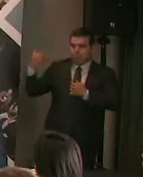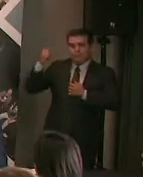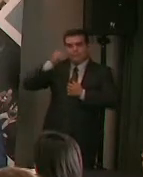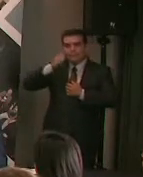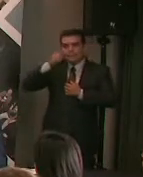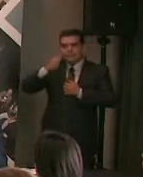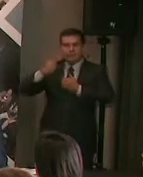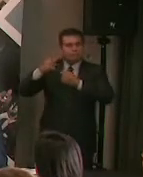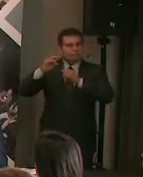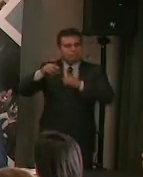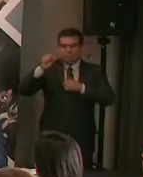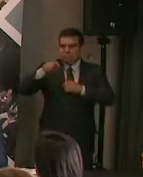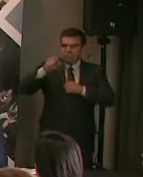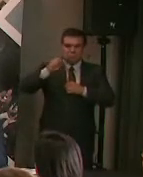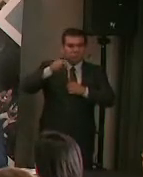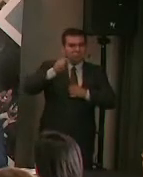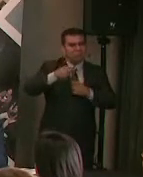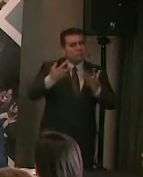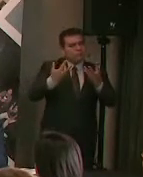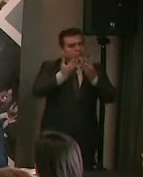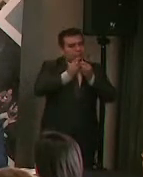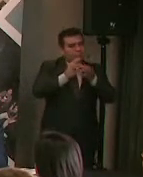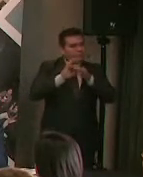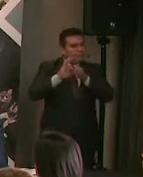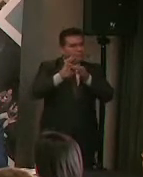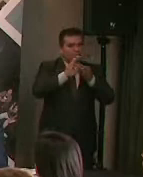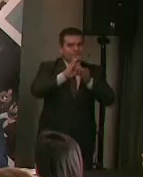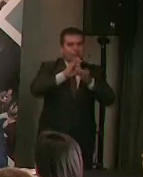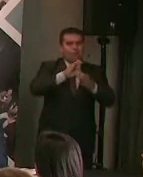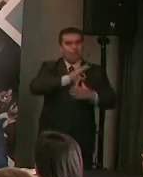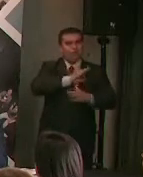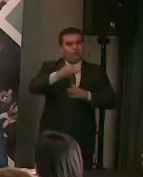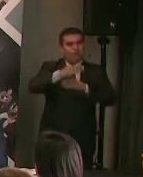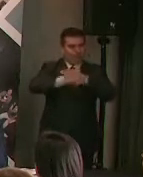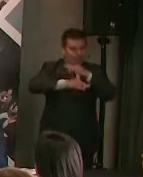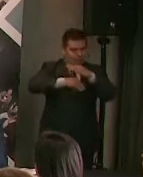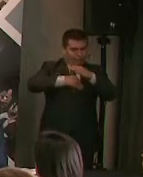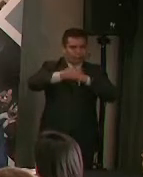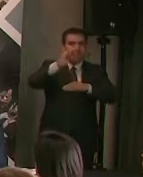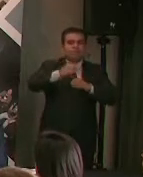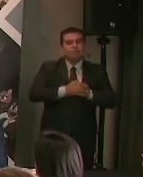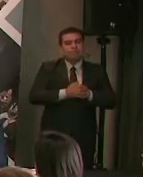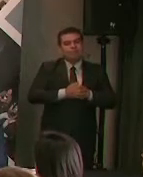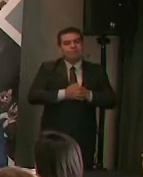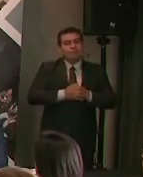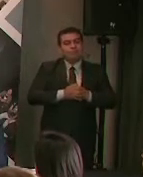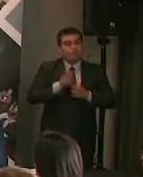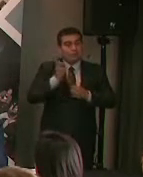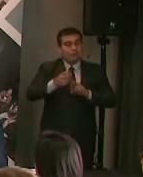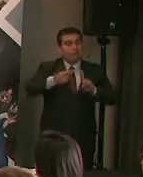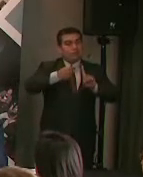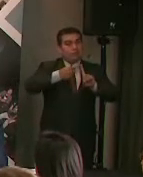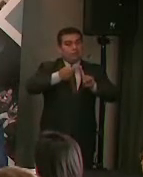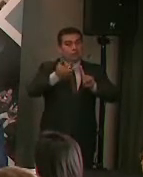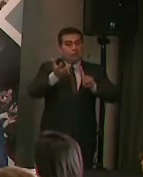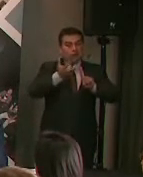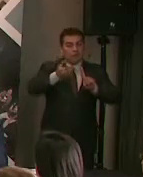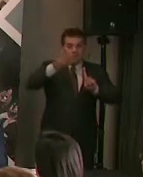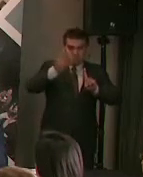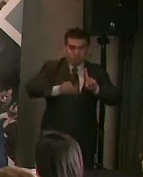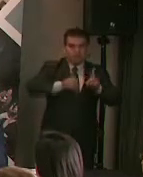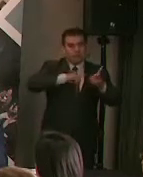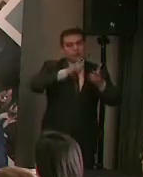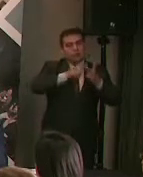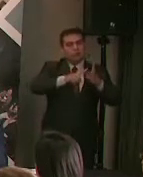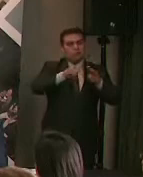hoy garantiza la paridad lo confirmó. Ambos, el cumplimiento de las cuotas y el logro de la paridad, son logros